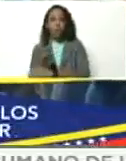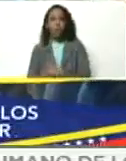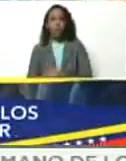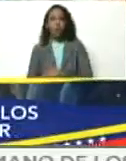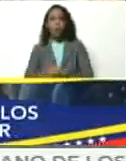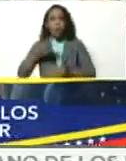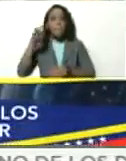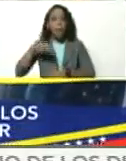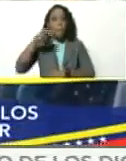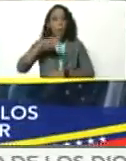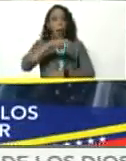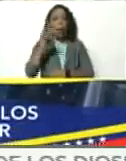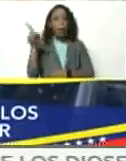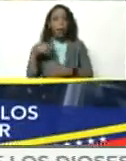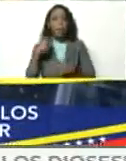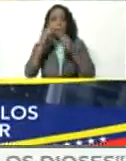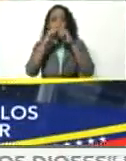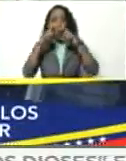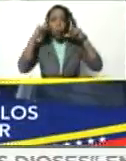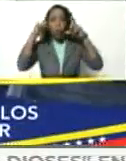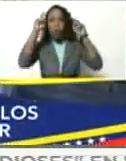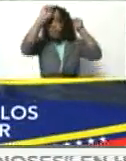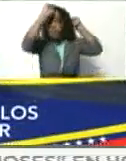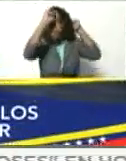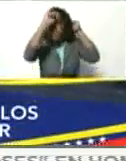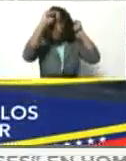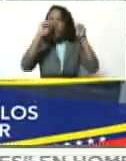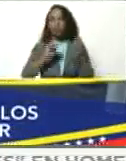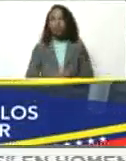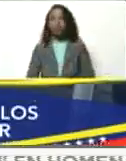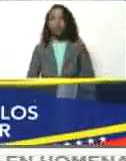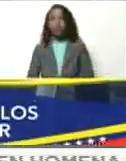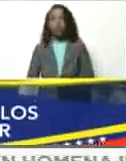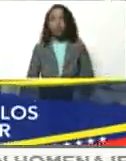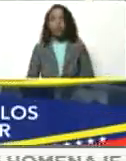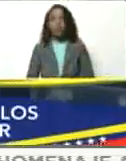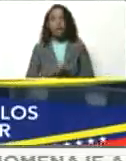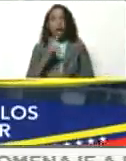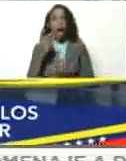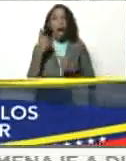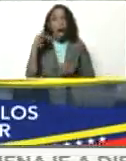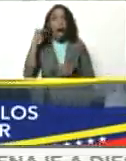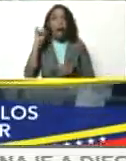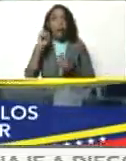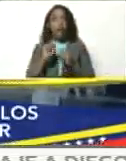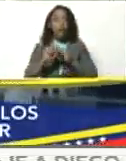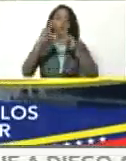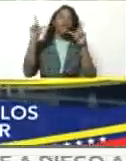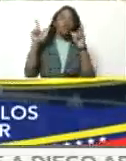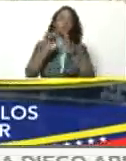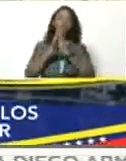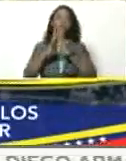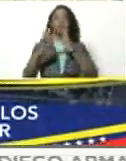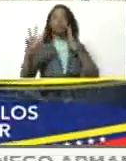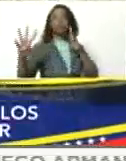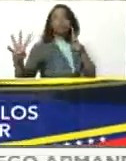caminé por el Sambil con mi tapaboca y una gorra. Y había impresionantes colas para